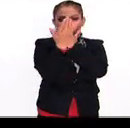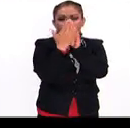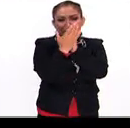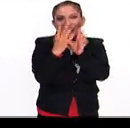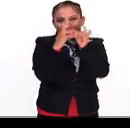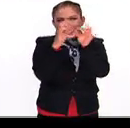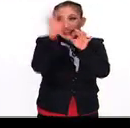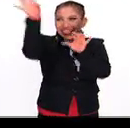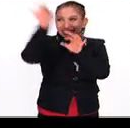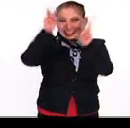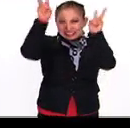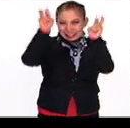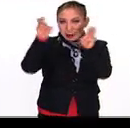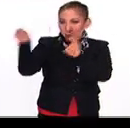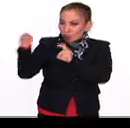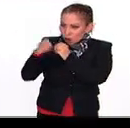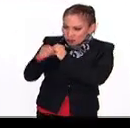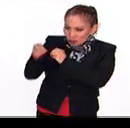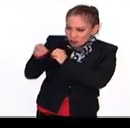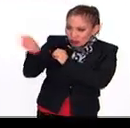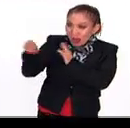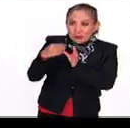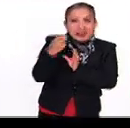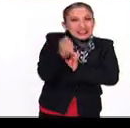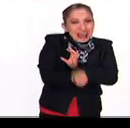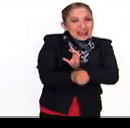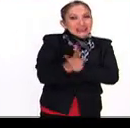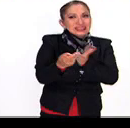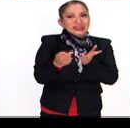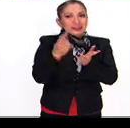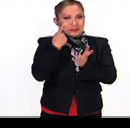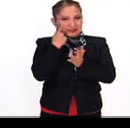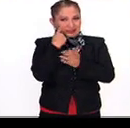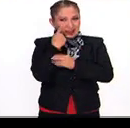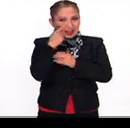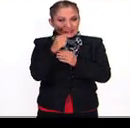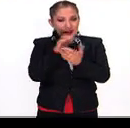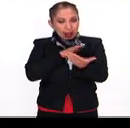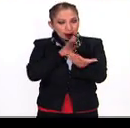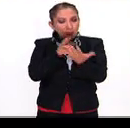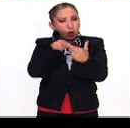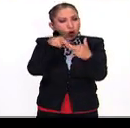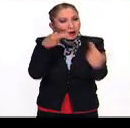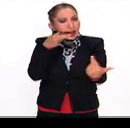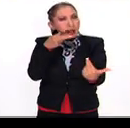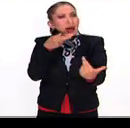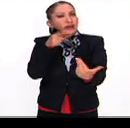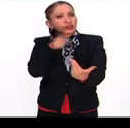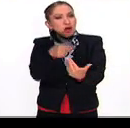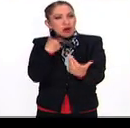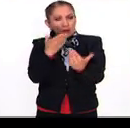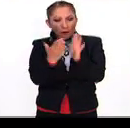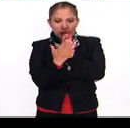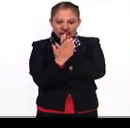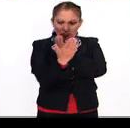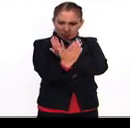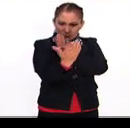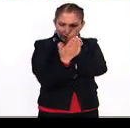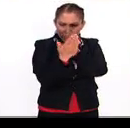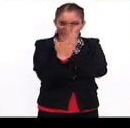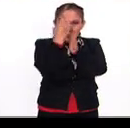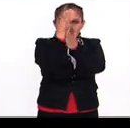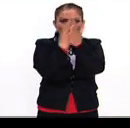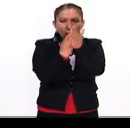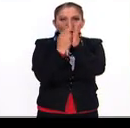escogimos el título de esa pieza por esa implicación, por el hecho de que hay una relación entre la espacialidad y la